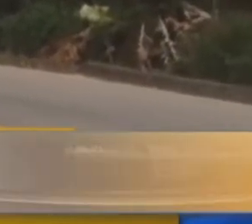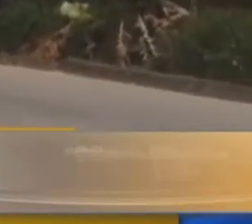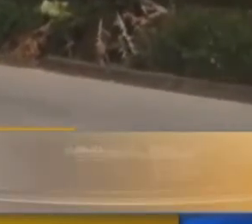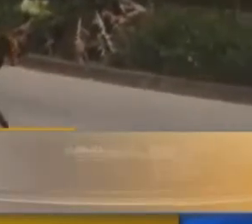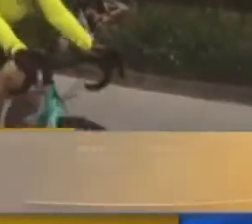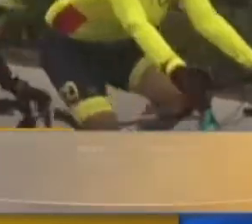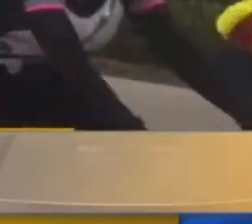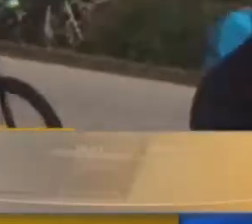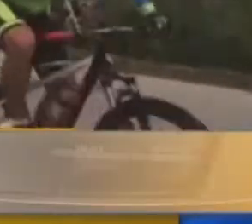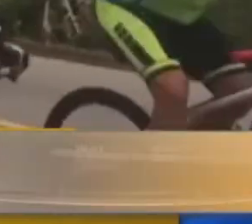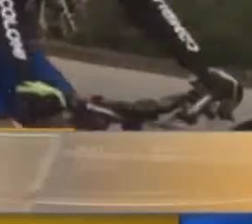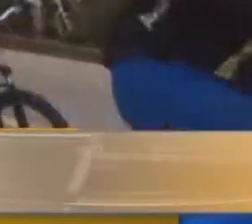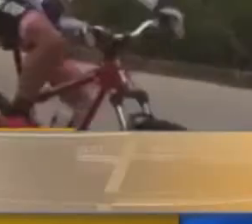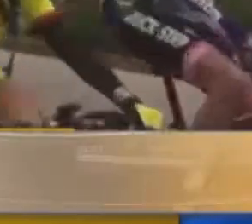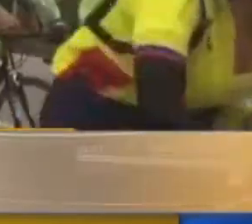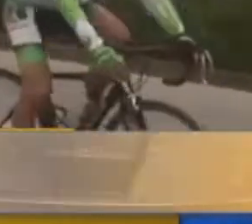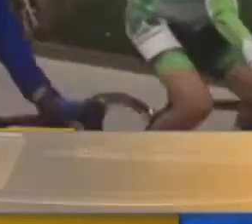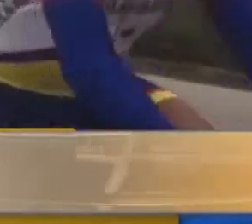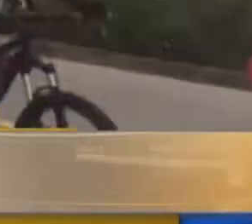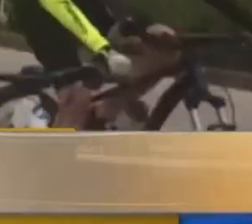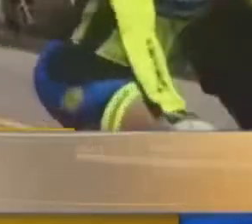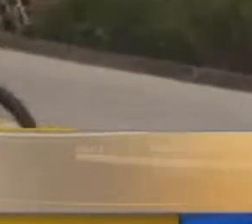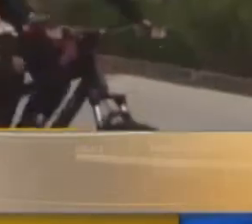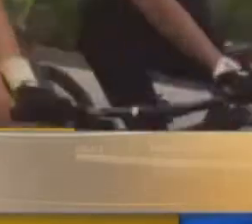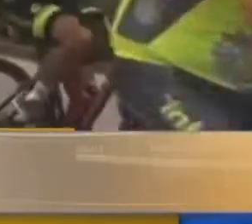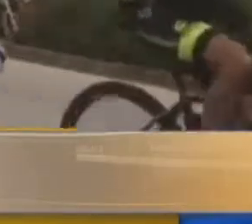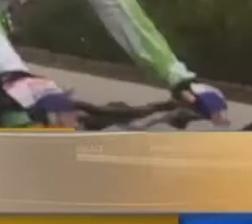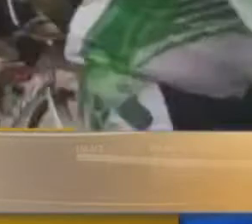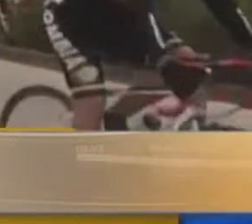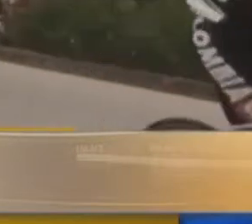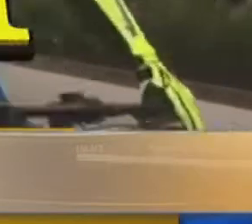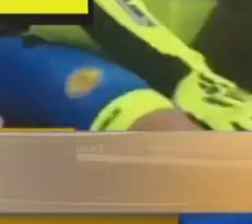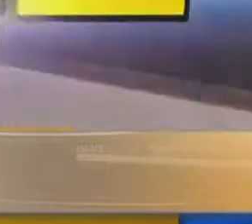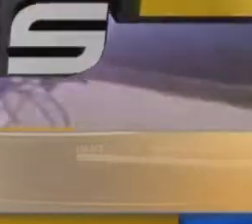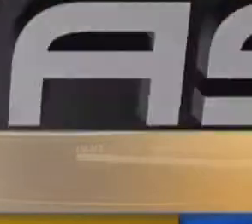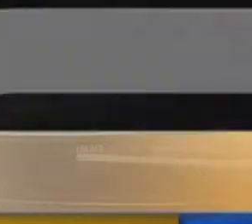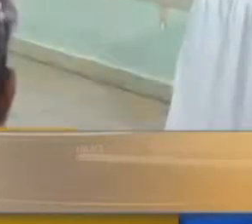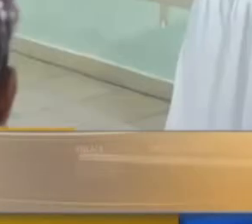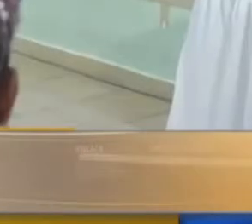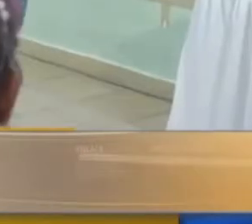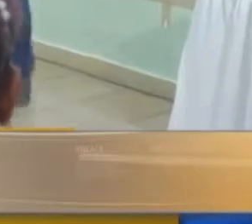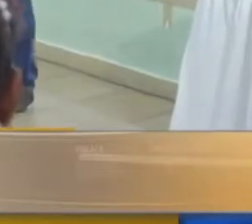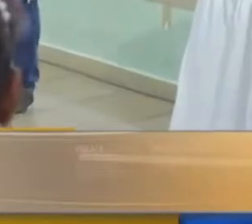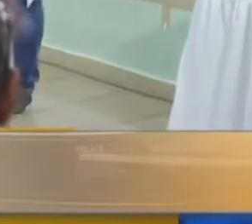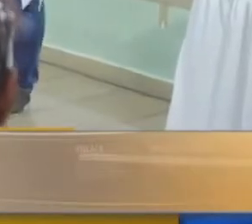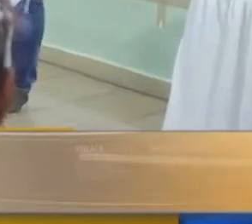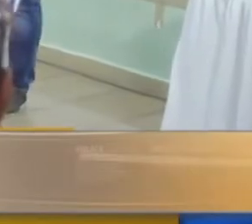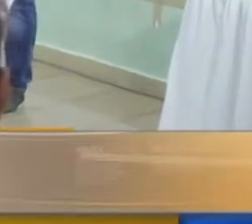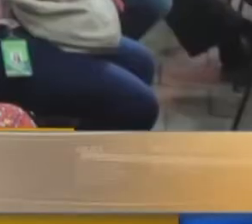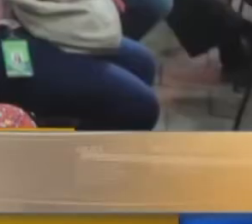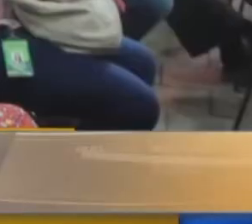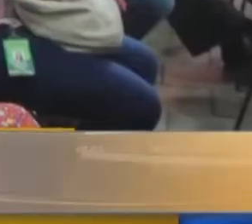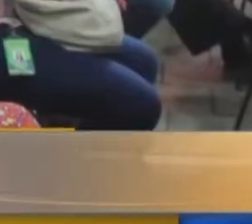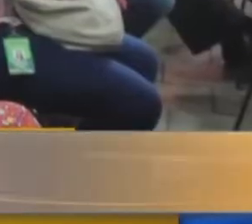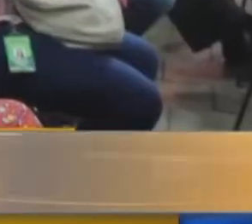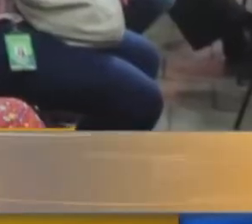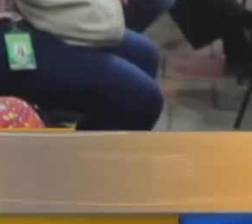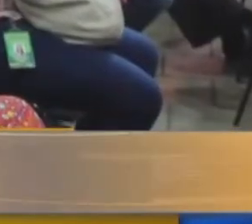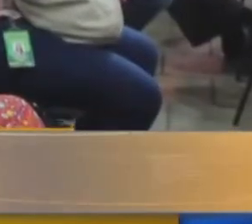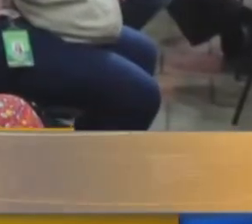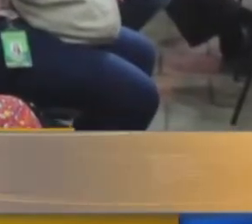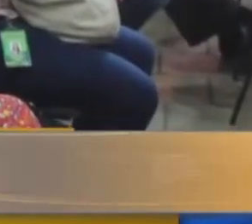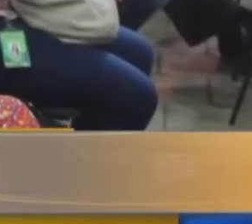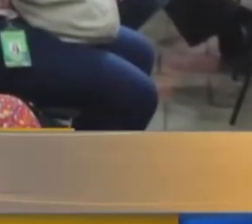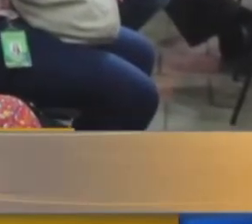de la travesía del Club de Ciclismo Yariguíes, que este año va hasta Tolú, en el departamento de Sucre. Y al cierre, en el auditorio del Centro Comercial